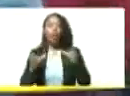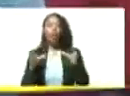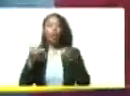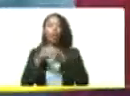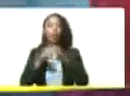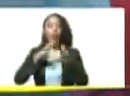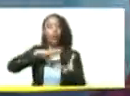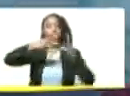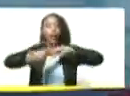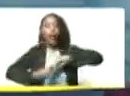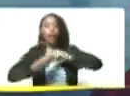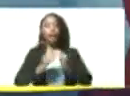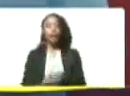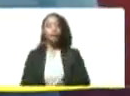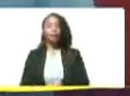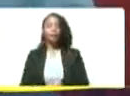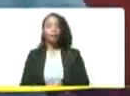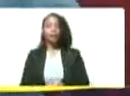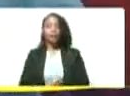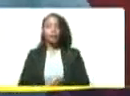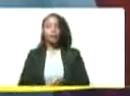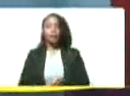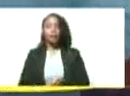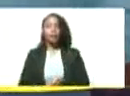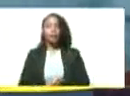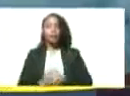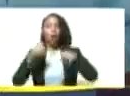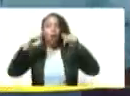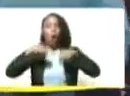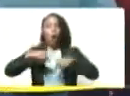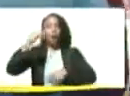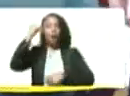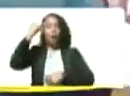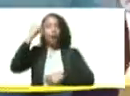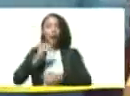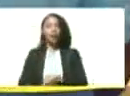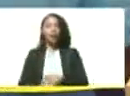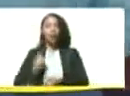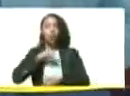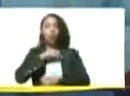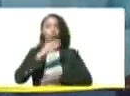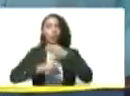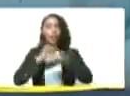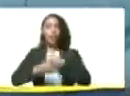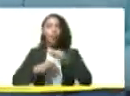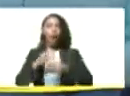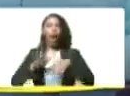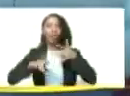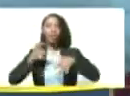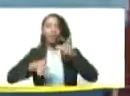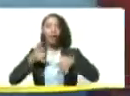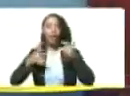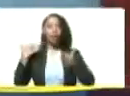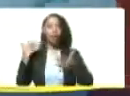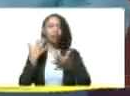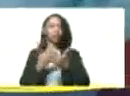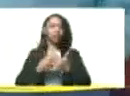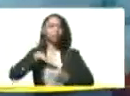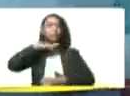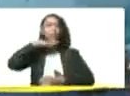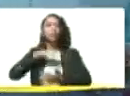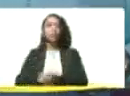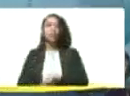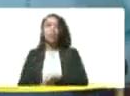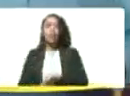locales de abastecimiento y producción, que hoy en día, bueno, hemos tenido una serie de actividades, mi comandante en jefe, en